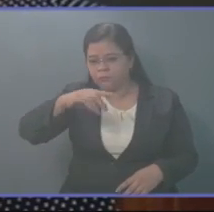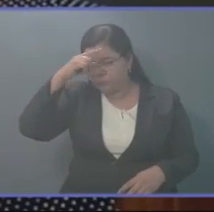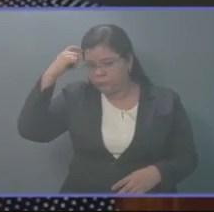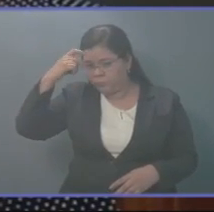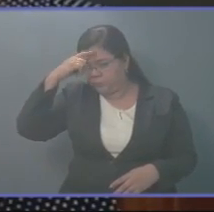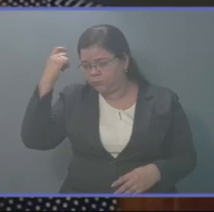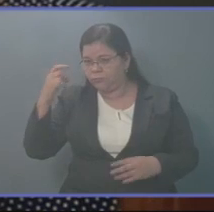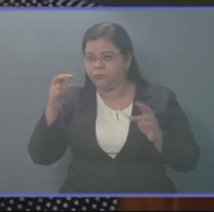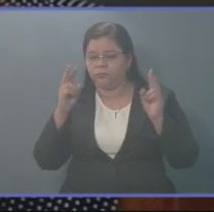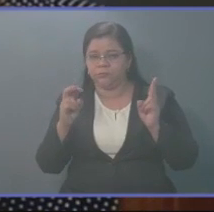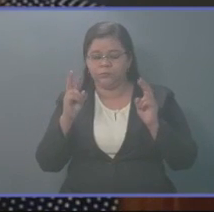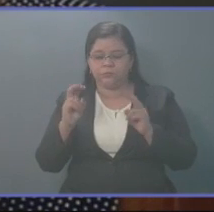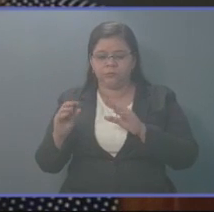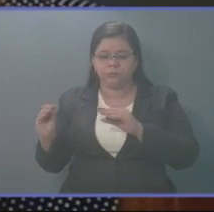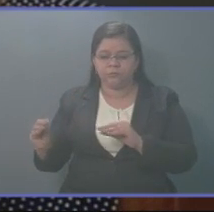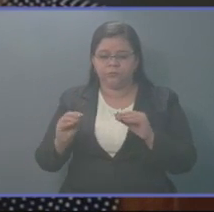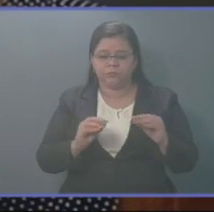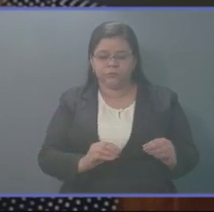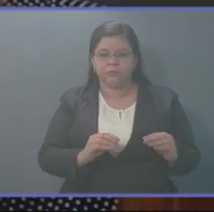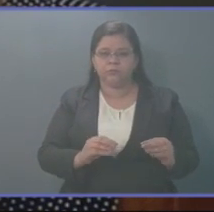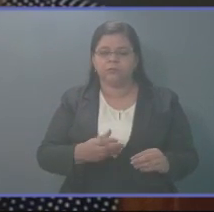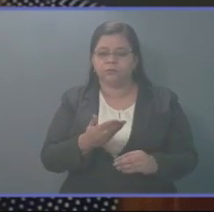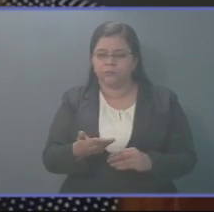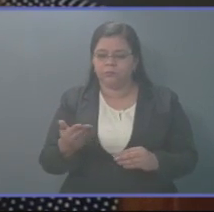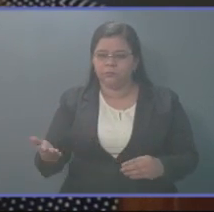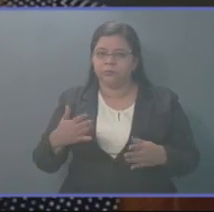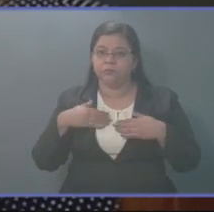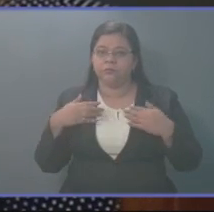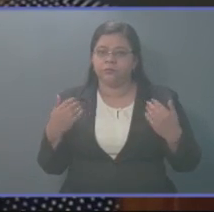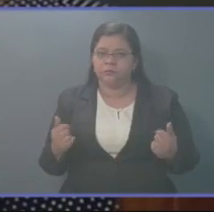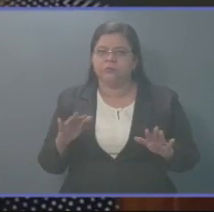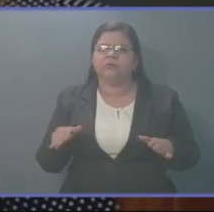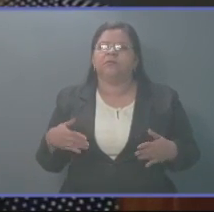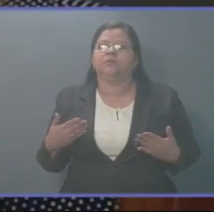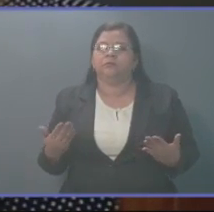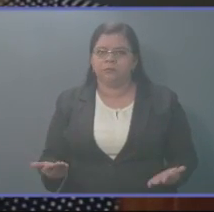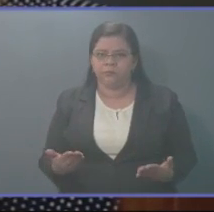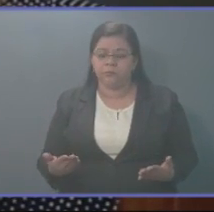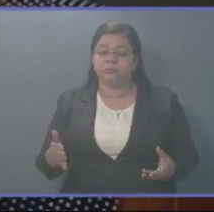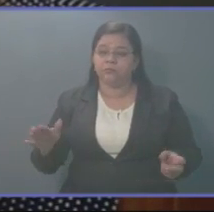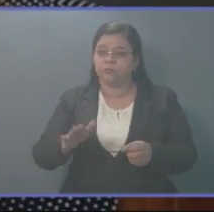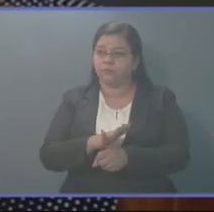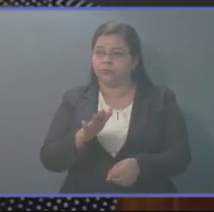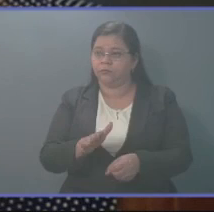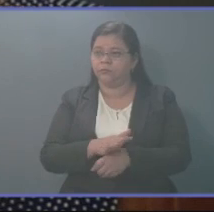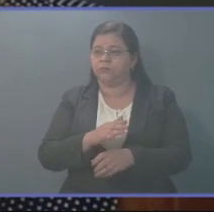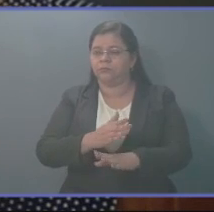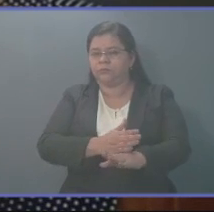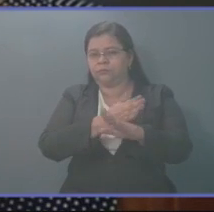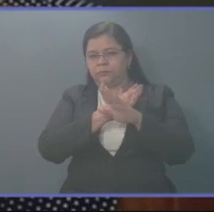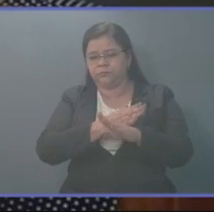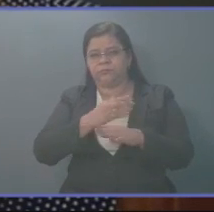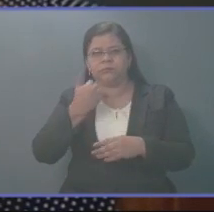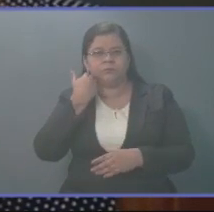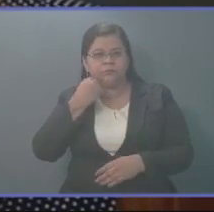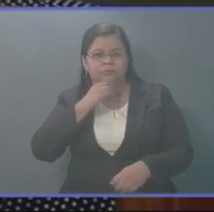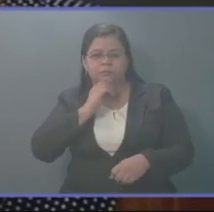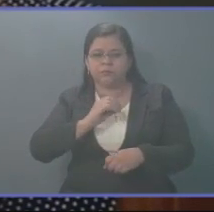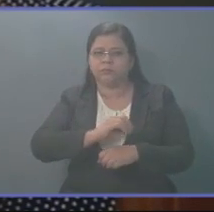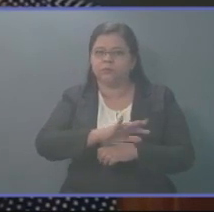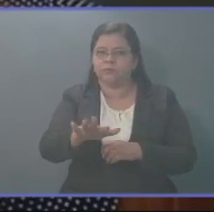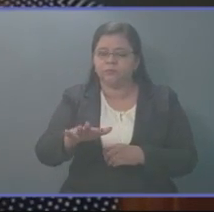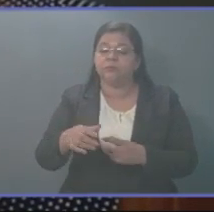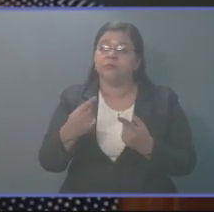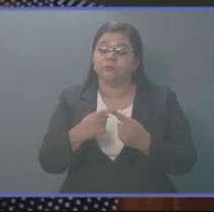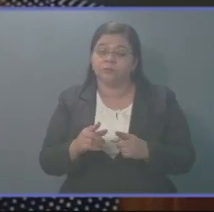que respecta a la implementación de medidas sanitarias que sean necesarias para la prevención de enfermedades,